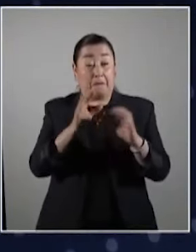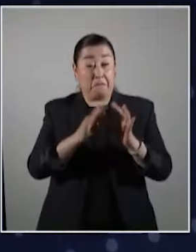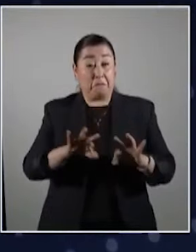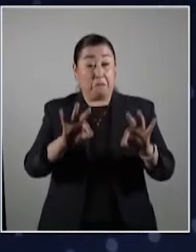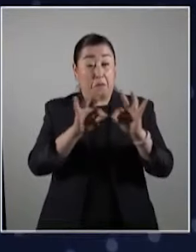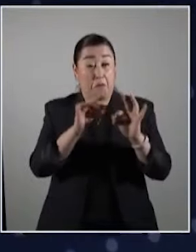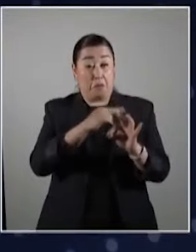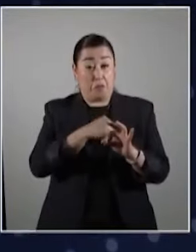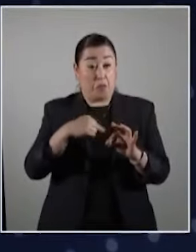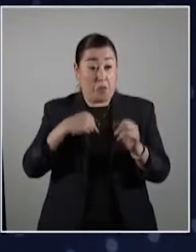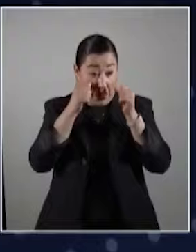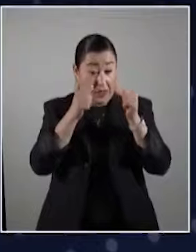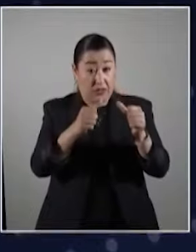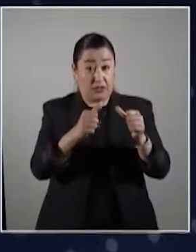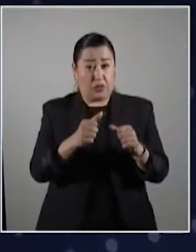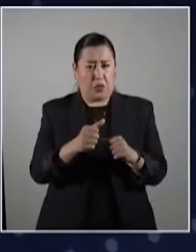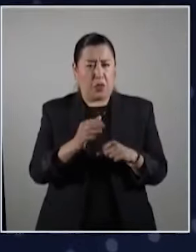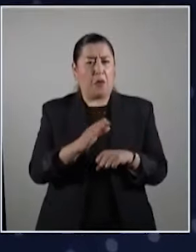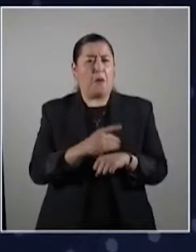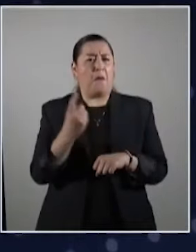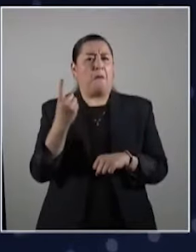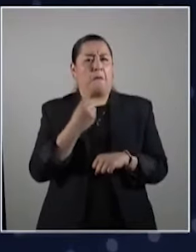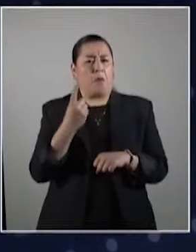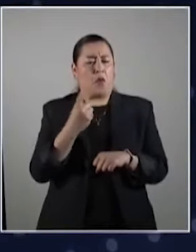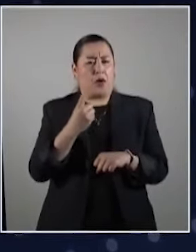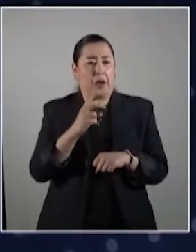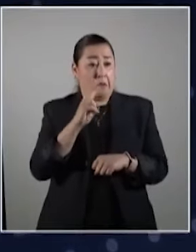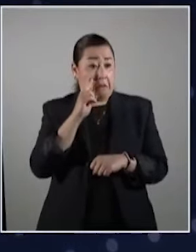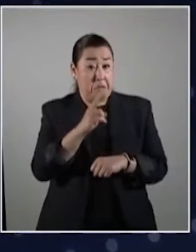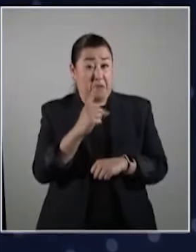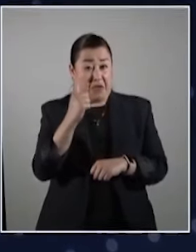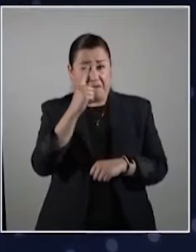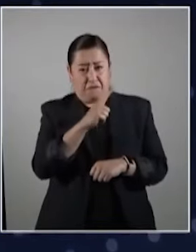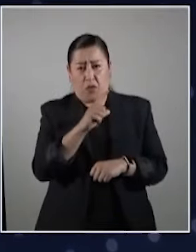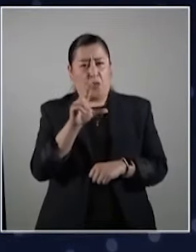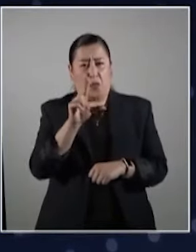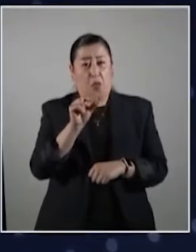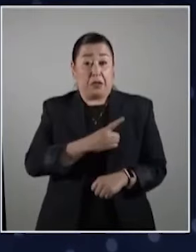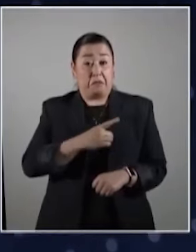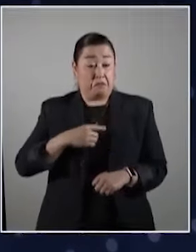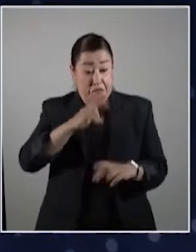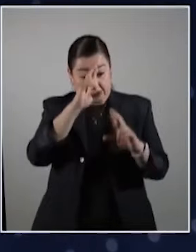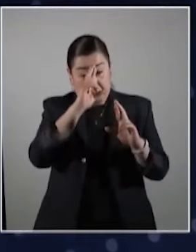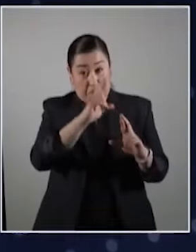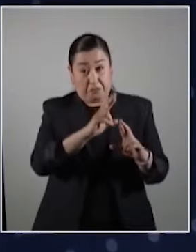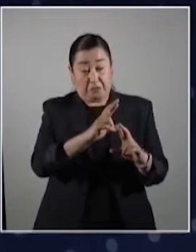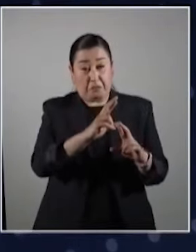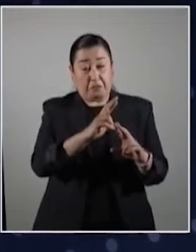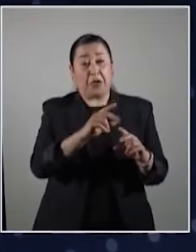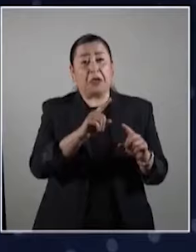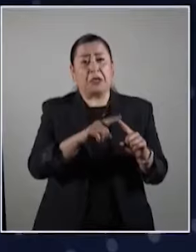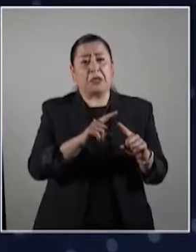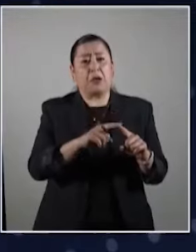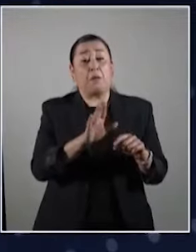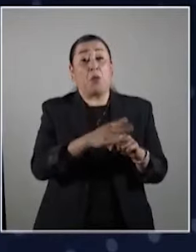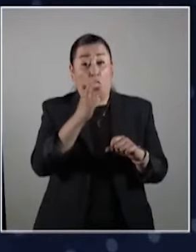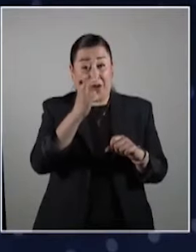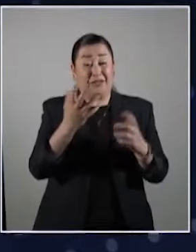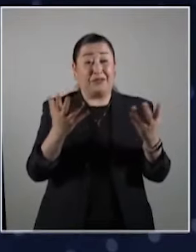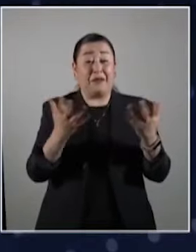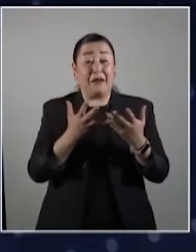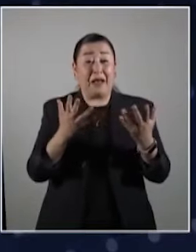solamente por el por por la vista sino también por salud y por justicia por eso vamos a llevar a cabo Obras Públicas